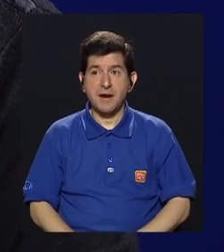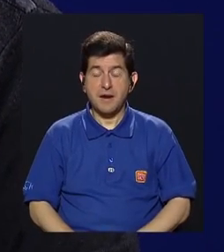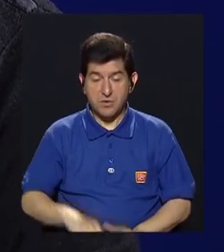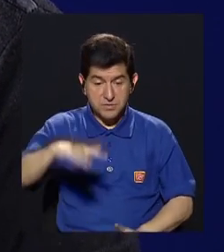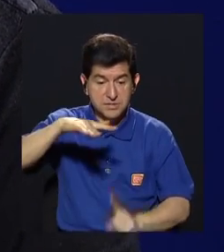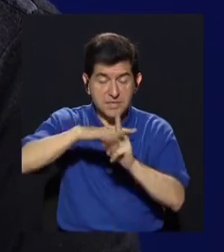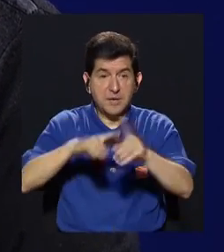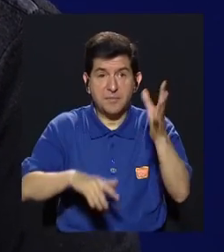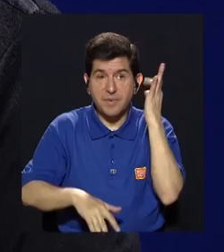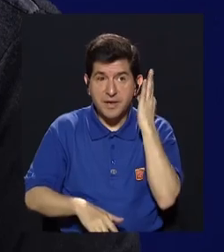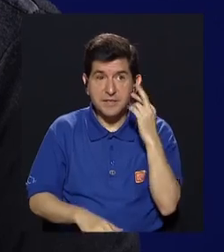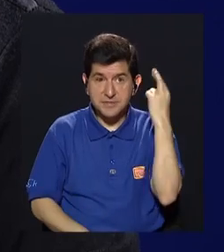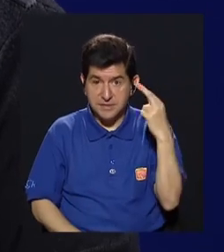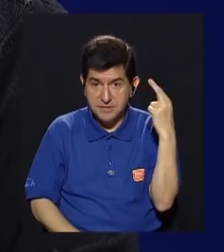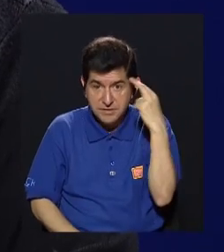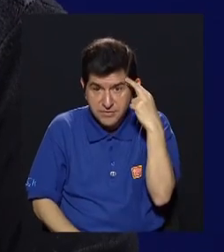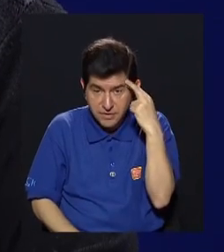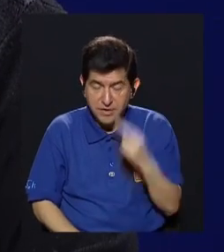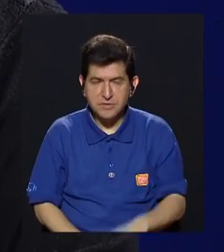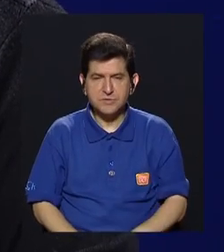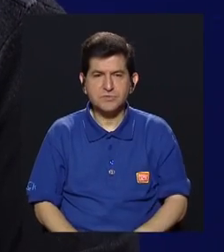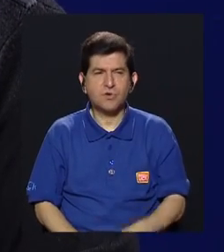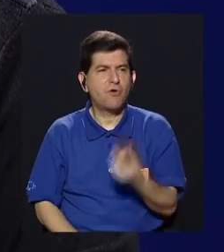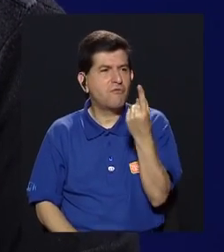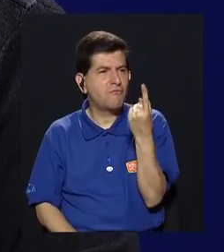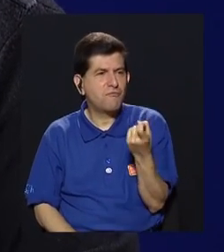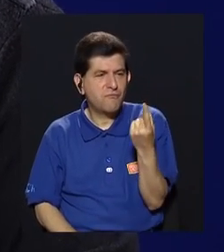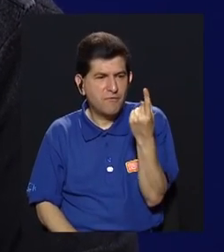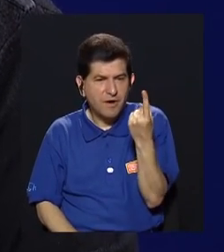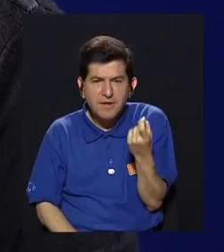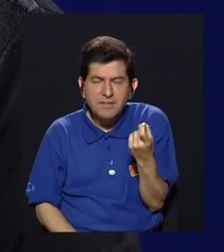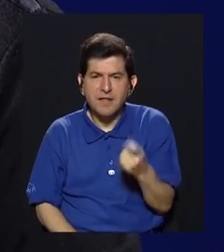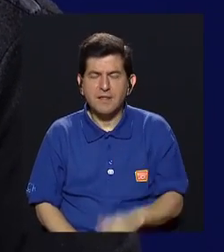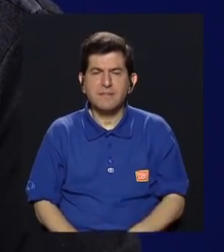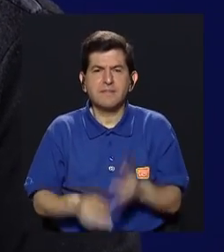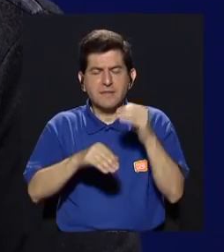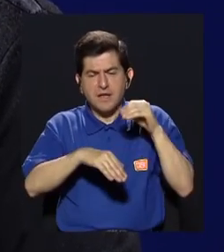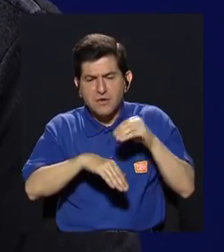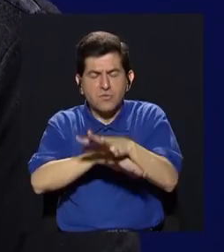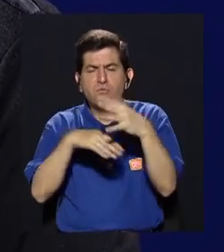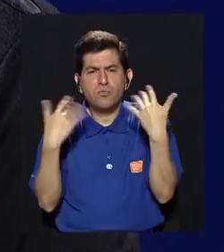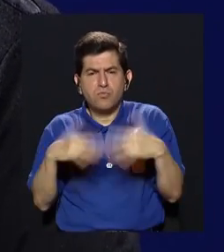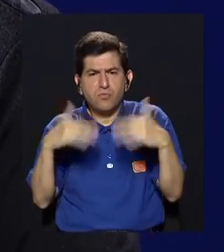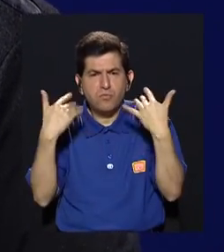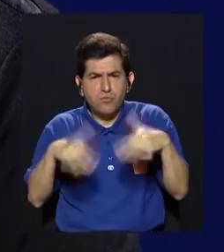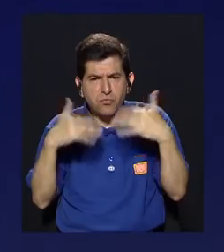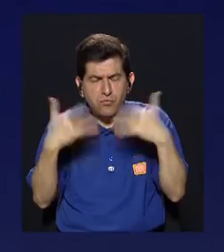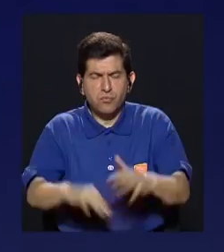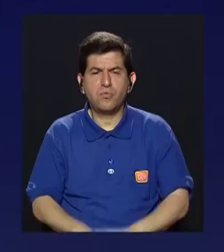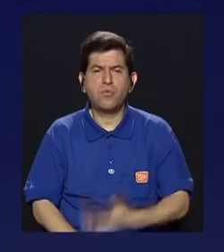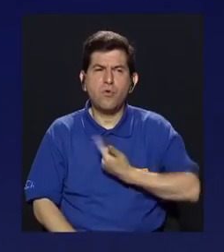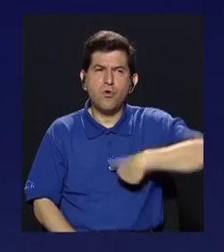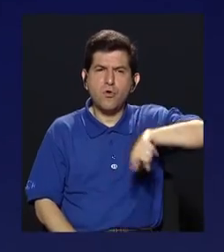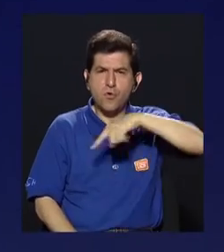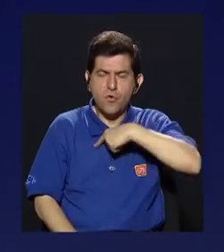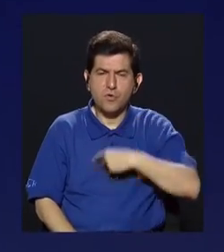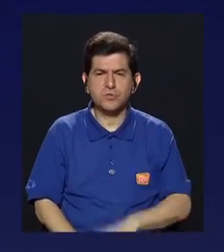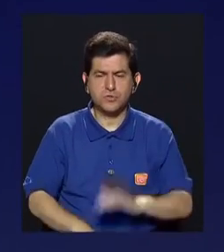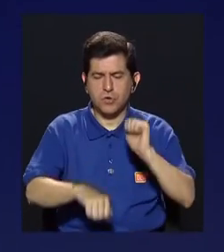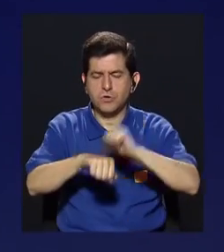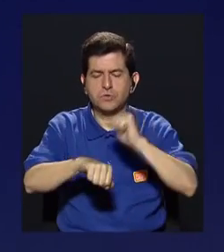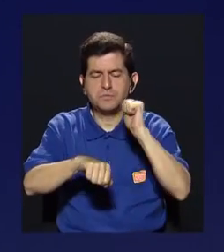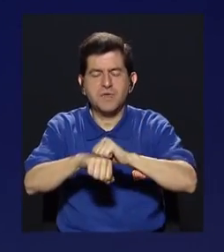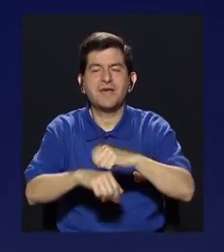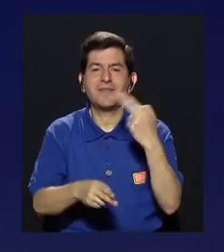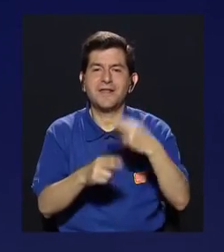es como de ese lado cómodo como el gran ausente es como una ausencia que pesa mucho nosotros las piedras